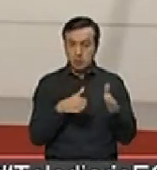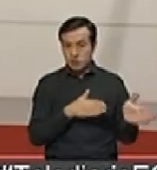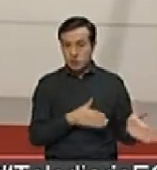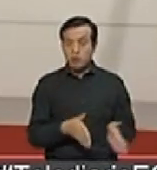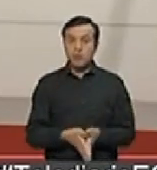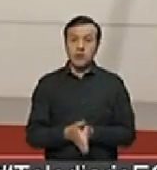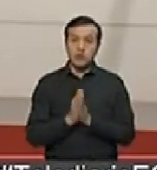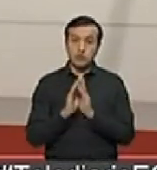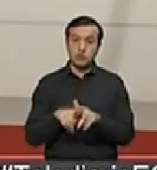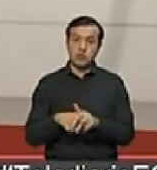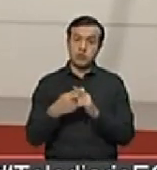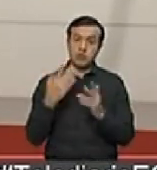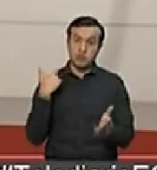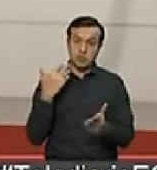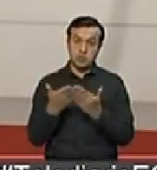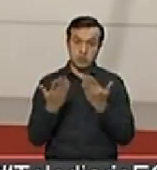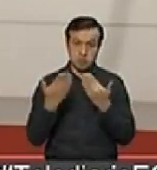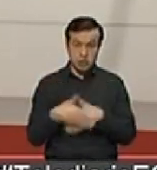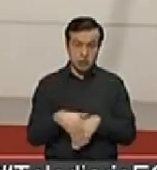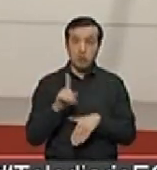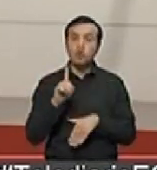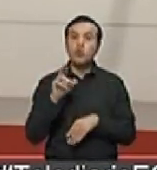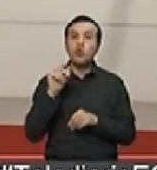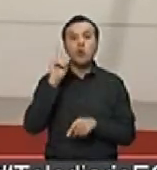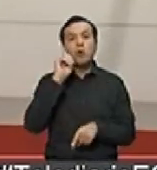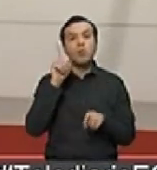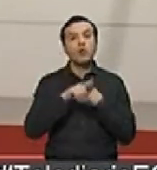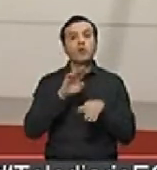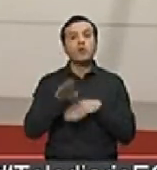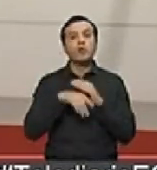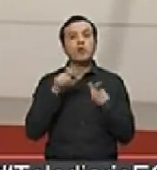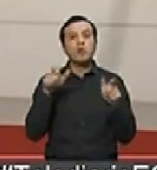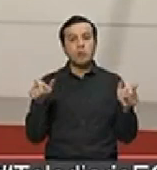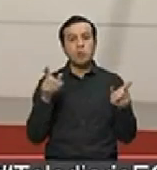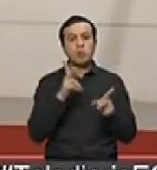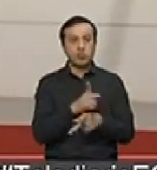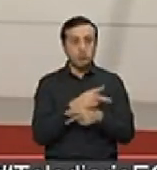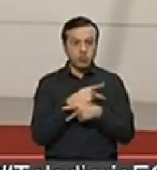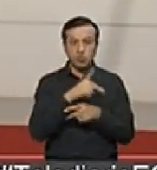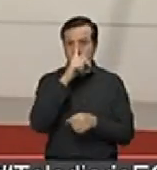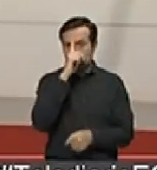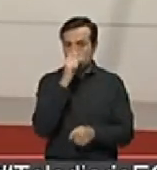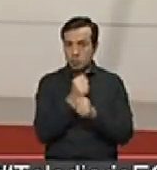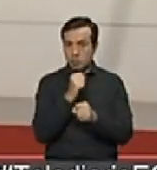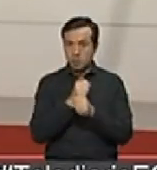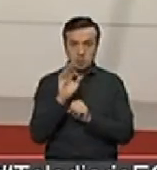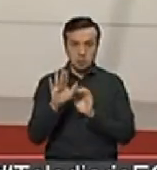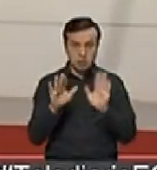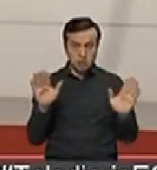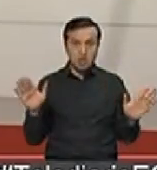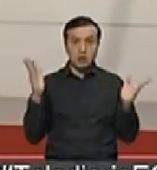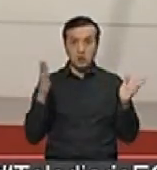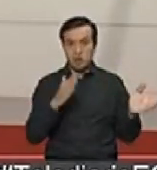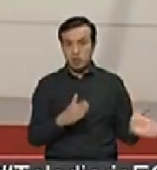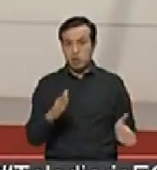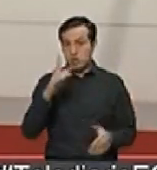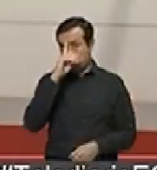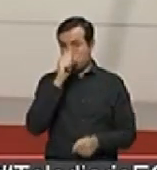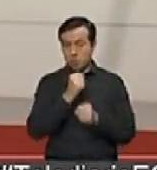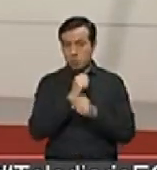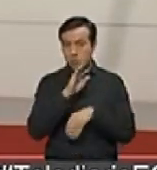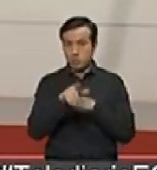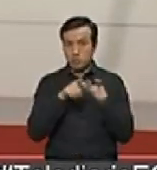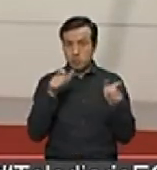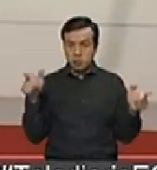petición inicial del gobierno como tal, sino un consenso de todos los sectores, tanto productivos como de trabajadores, artesanos, empleadores, hemos